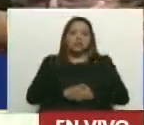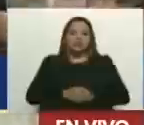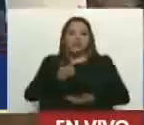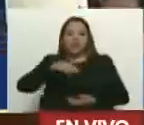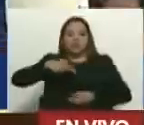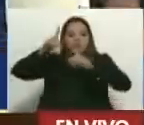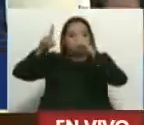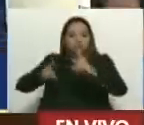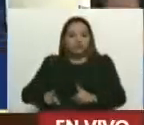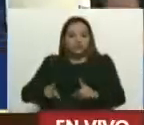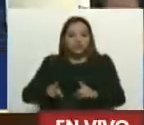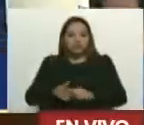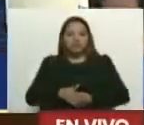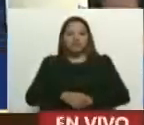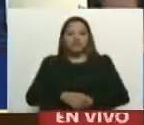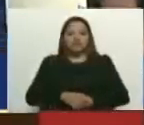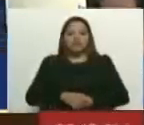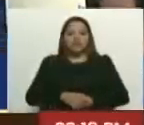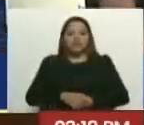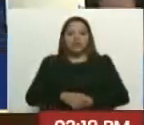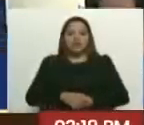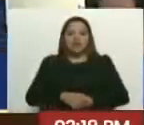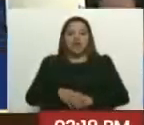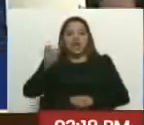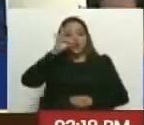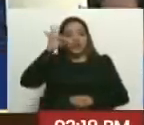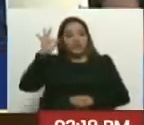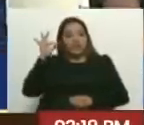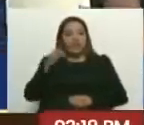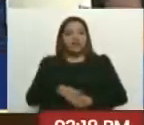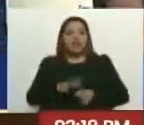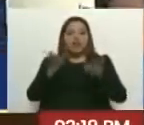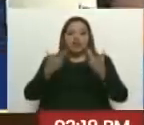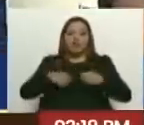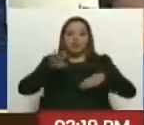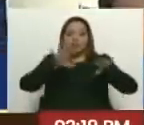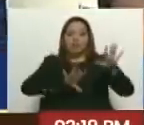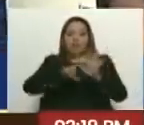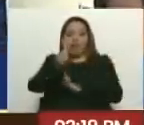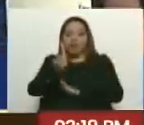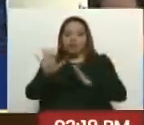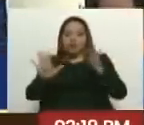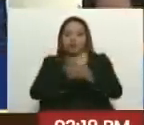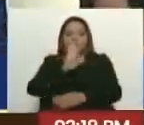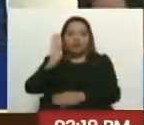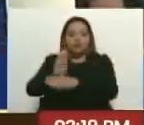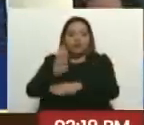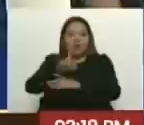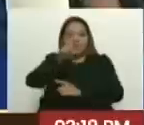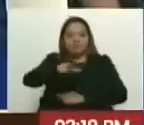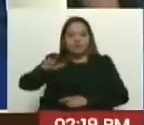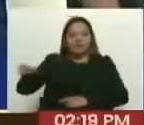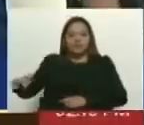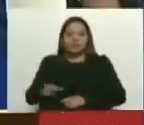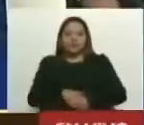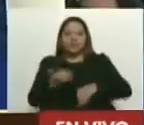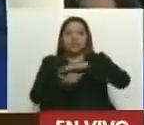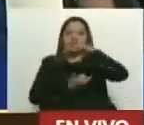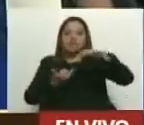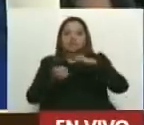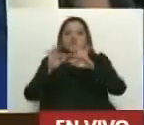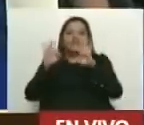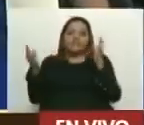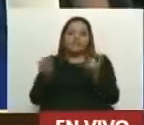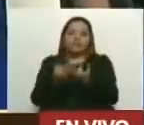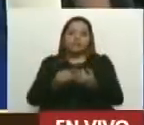designamos a la Fiscalía XII con competencia en materia de protección civil, instituciones